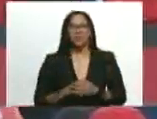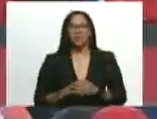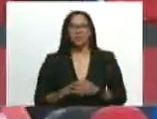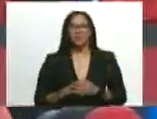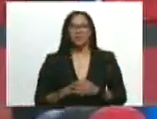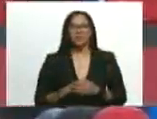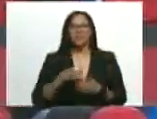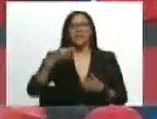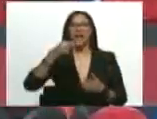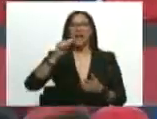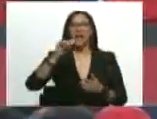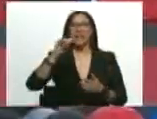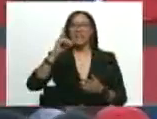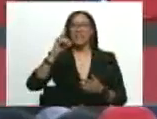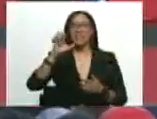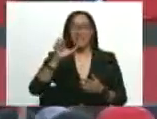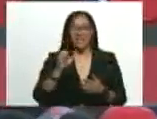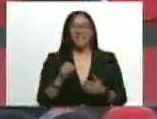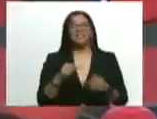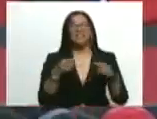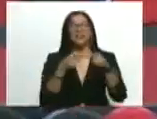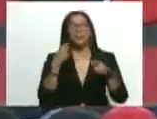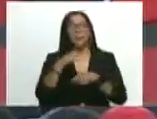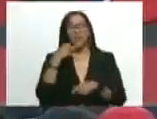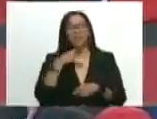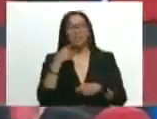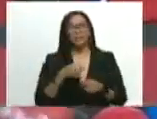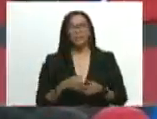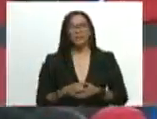aidé Mendoza del equipo político